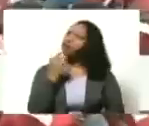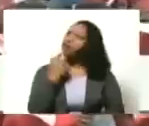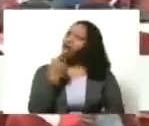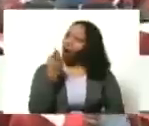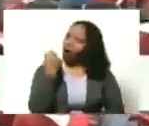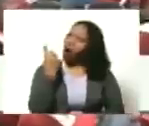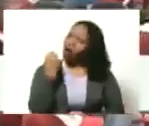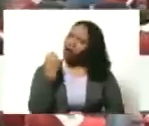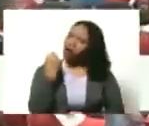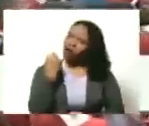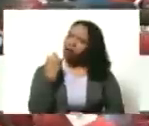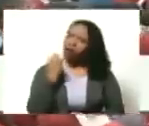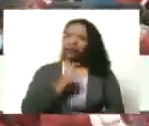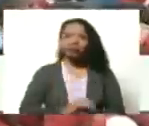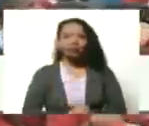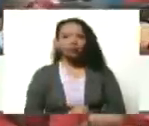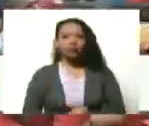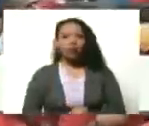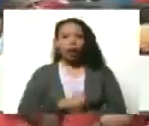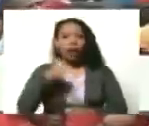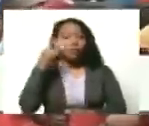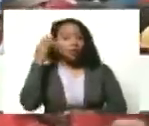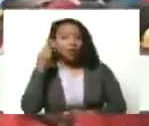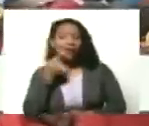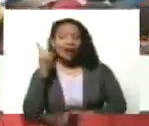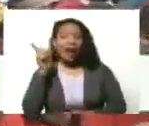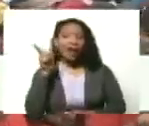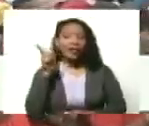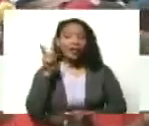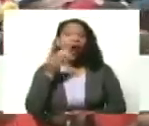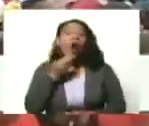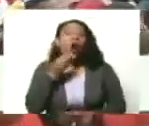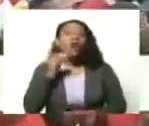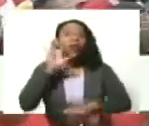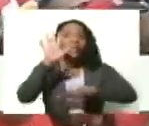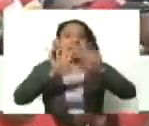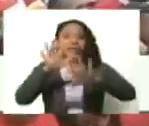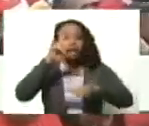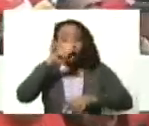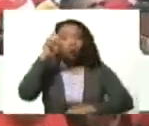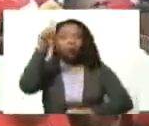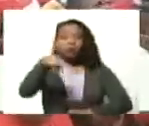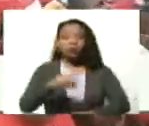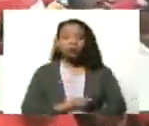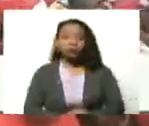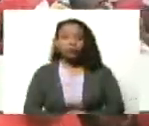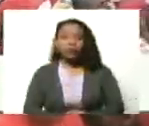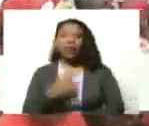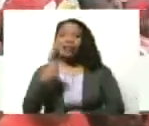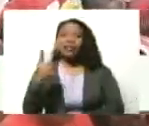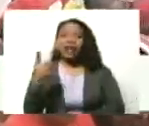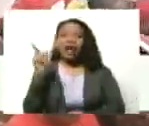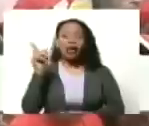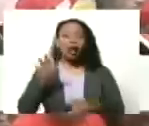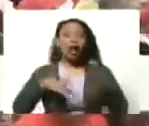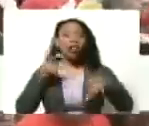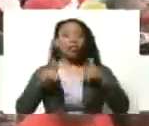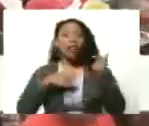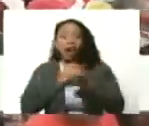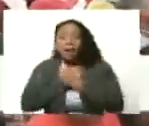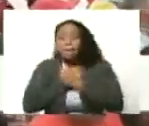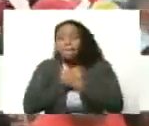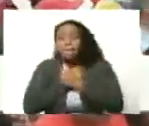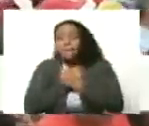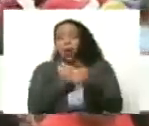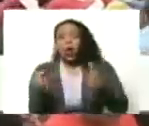Ayer, que ella decía que eso era una muchachita de 15 años también. Y decía que eso era un acto de amor, que